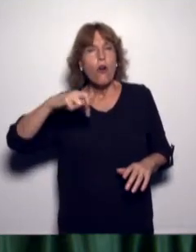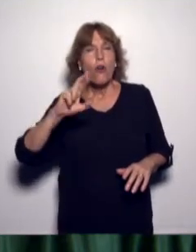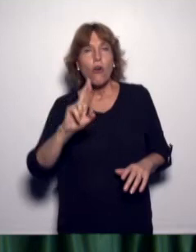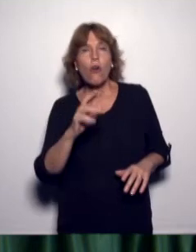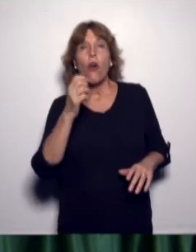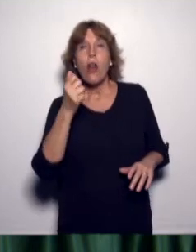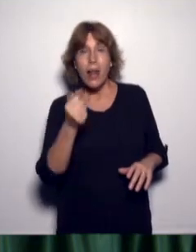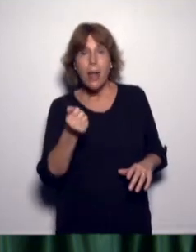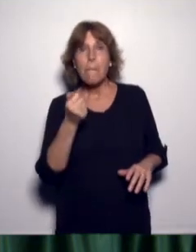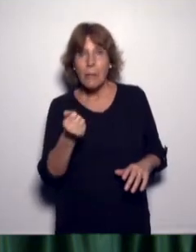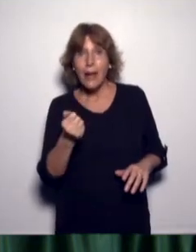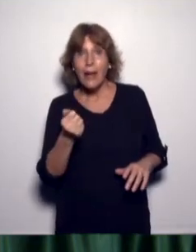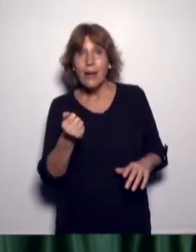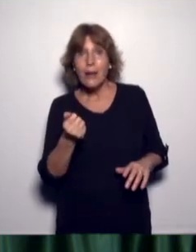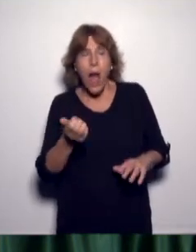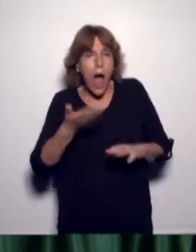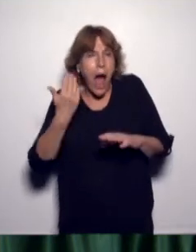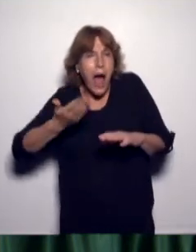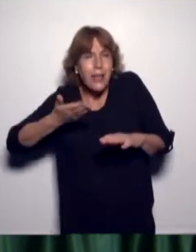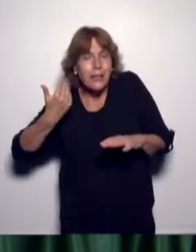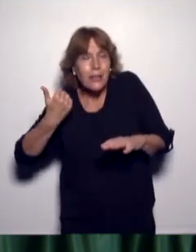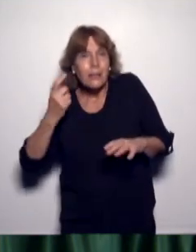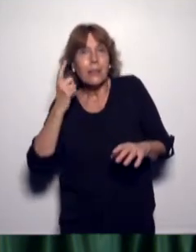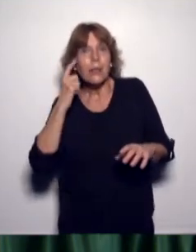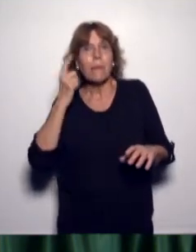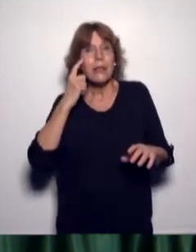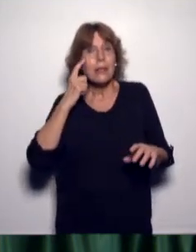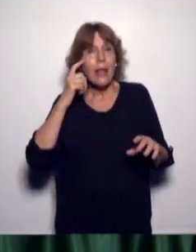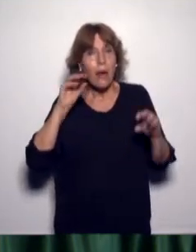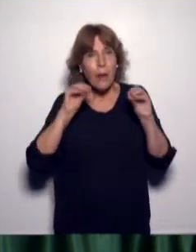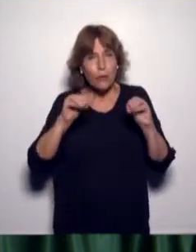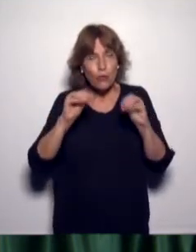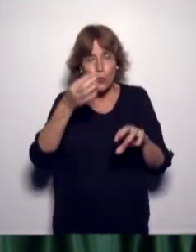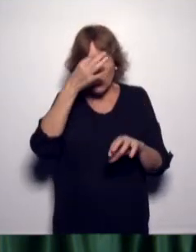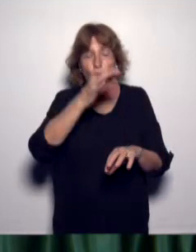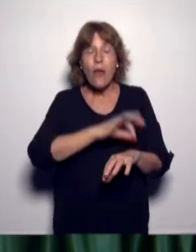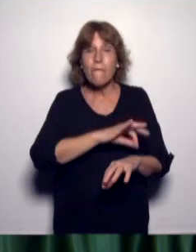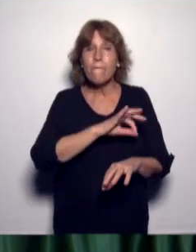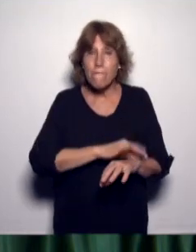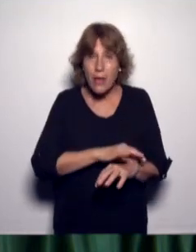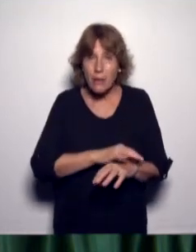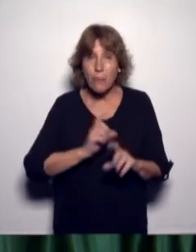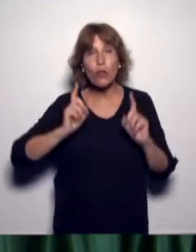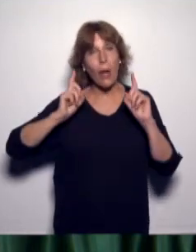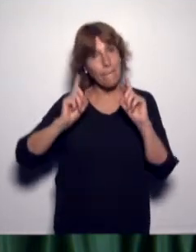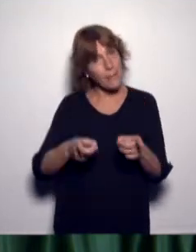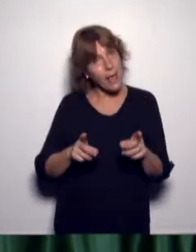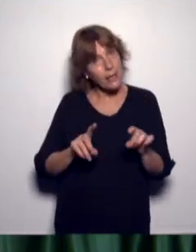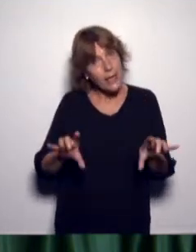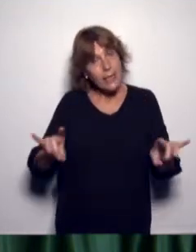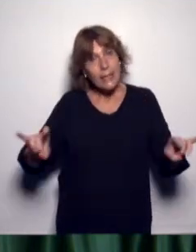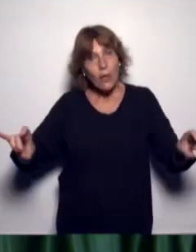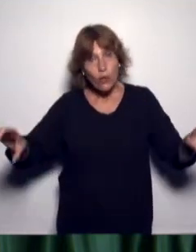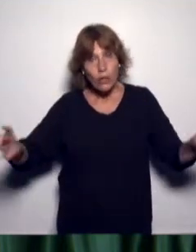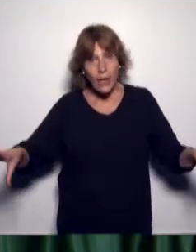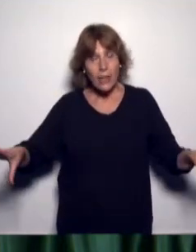Es también quedar impuro. Uno podría decir, no solamente poder quedar contagiado de la lepra.